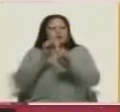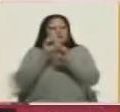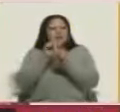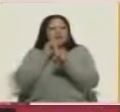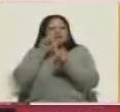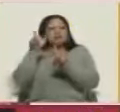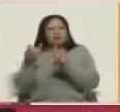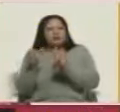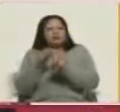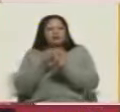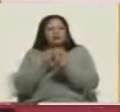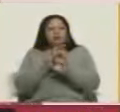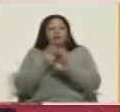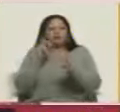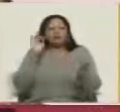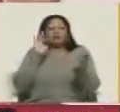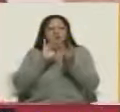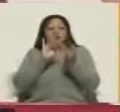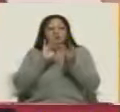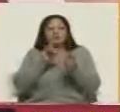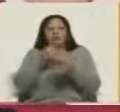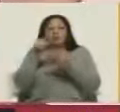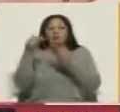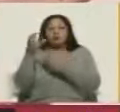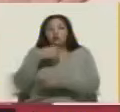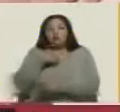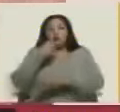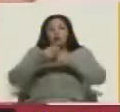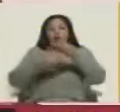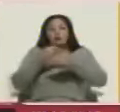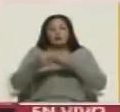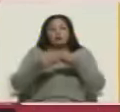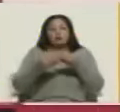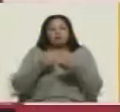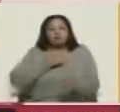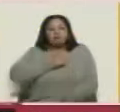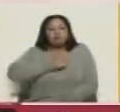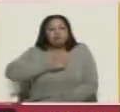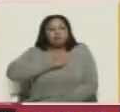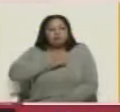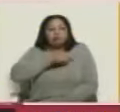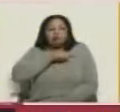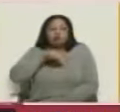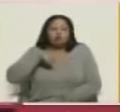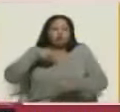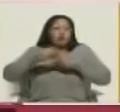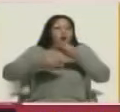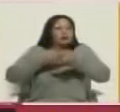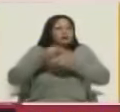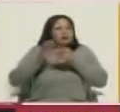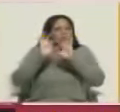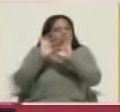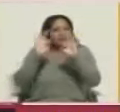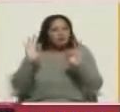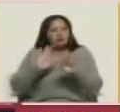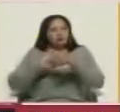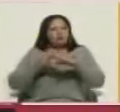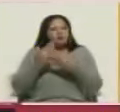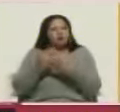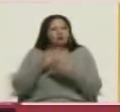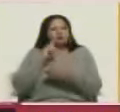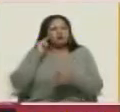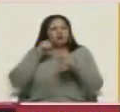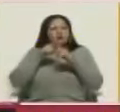candidato de manera directa. Si los demás no lo pueden hacer, lo sentimos. Nosotros lo hacemos de esa manera porque